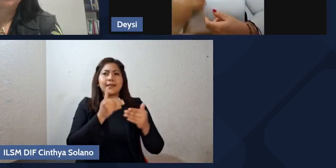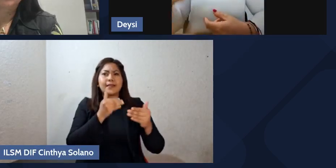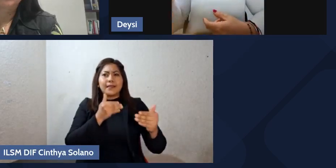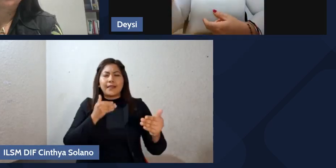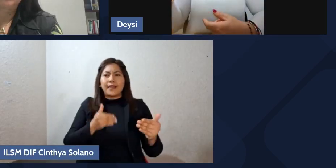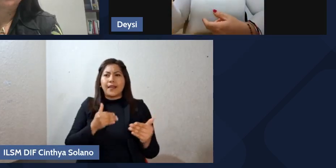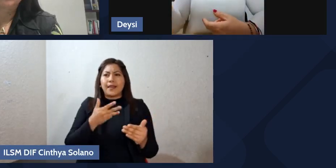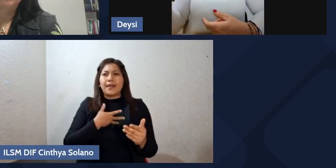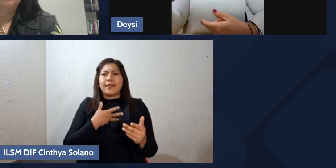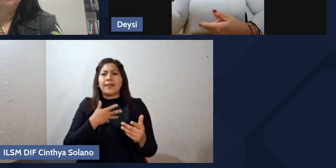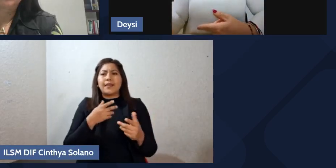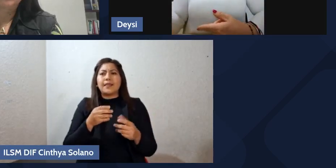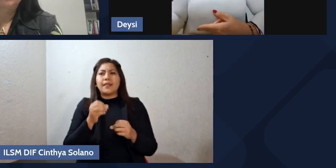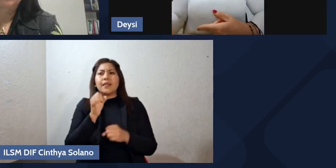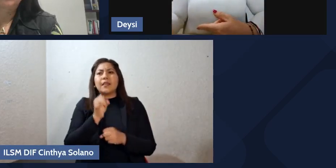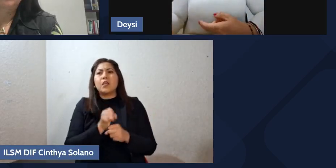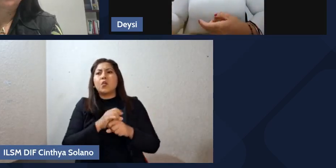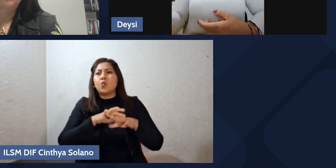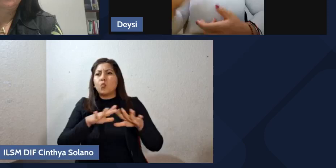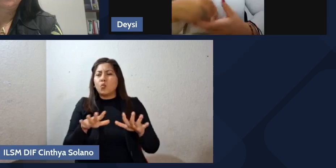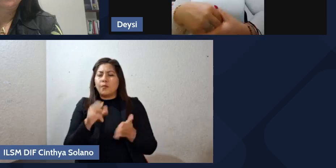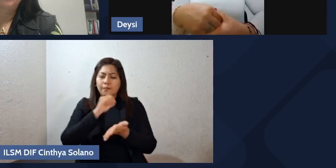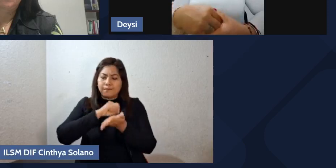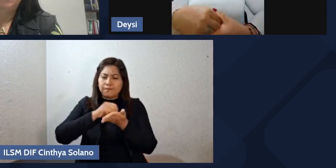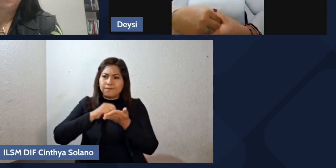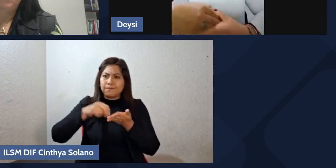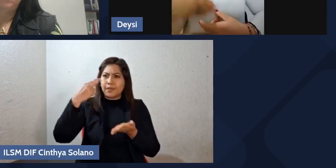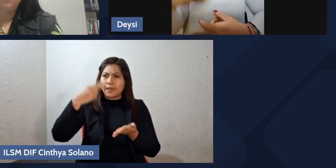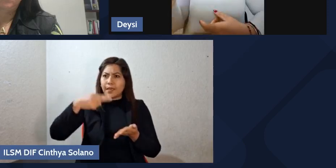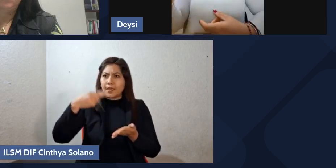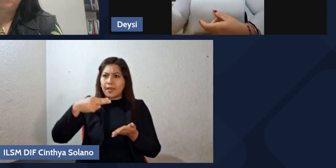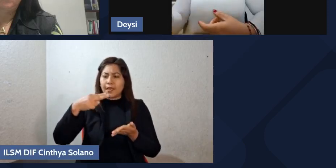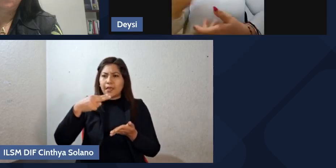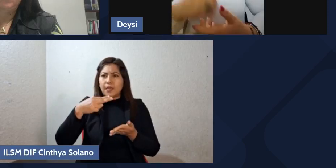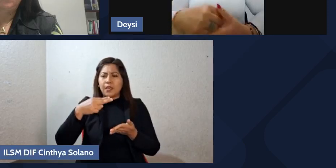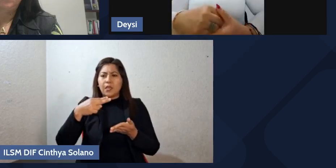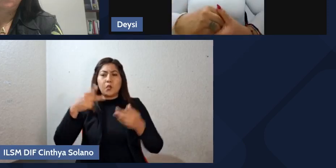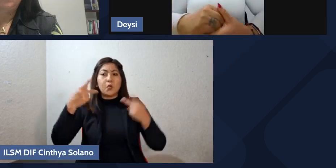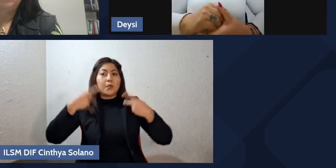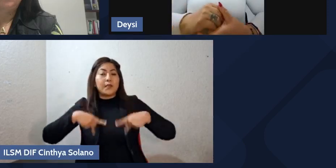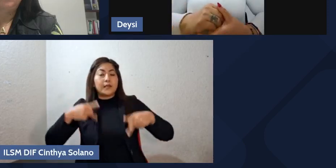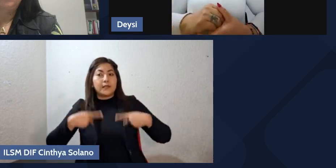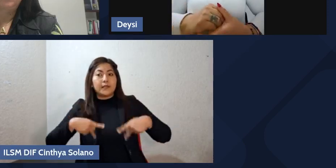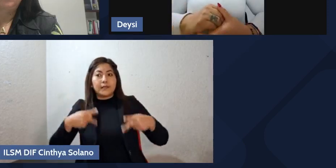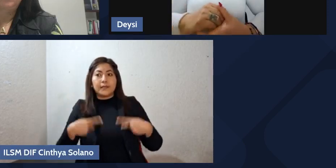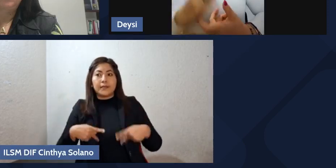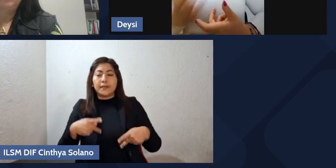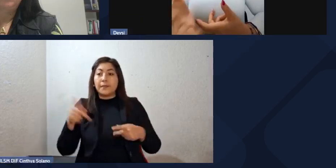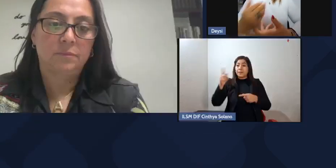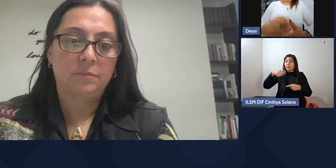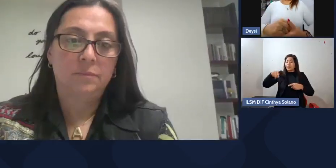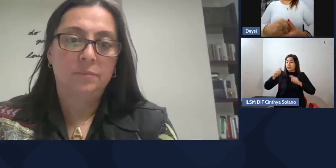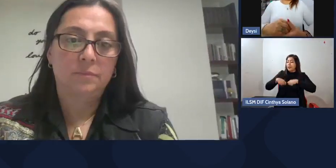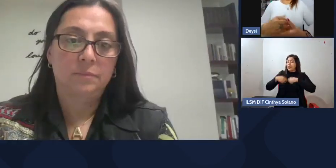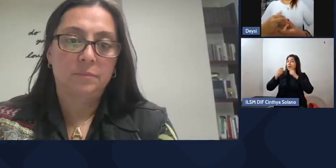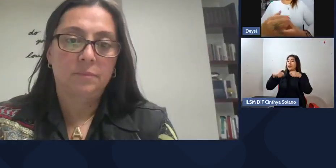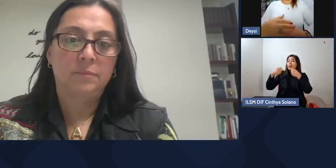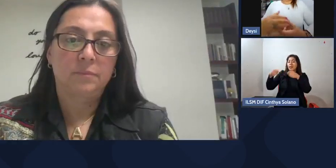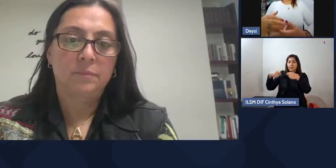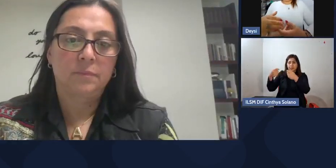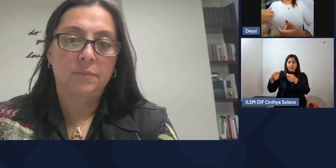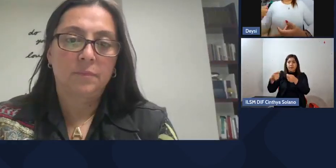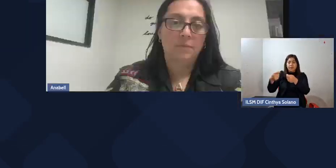y el nombre de las personas a las que les va a dejar sus bienes